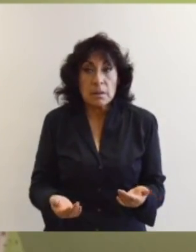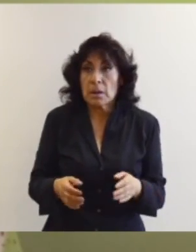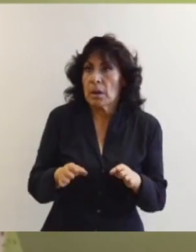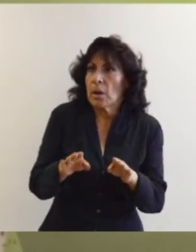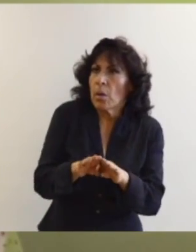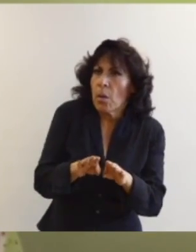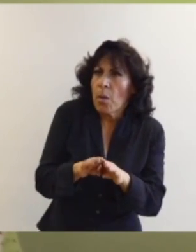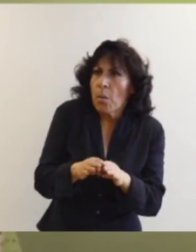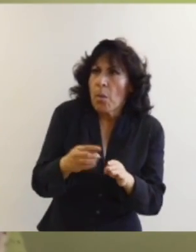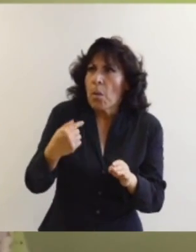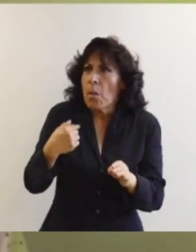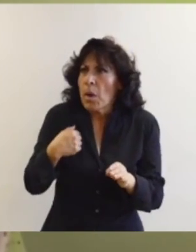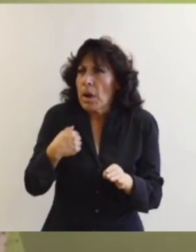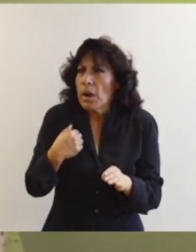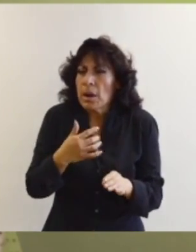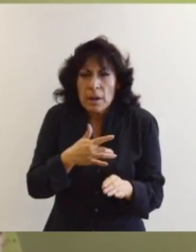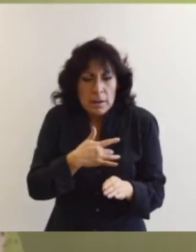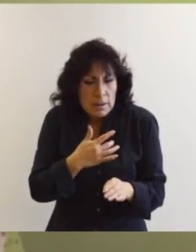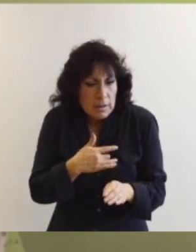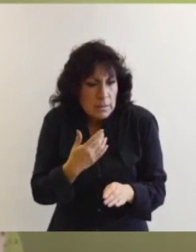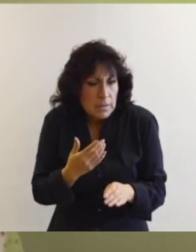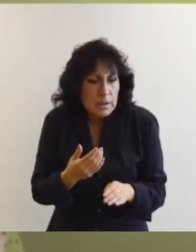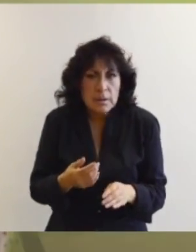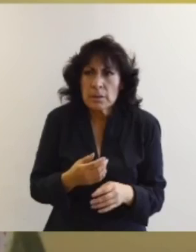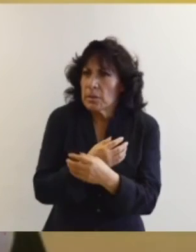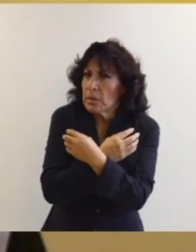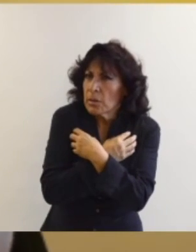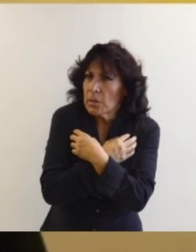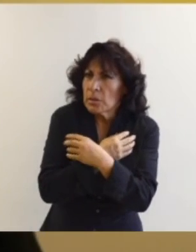¿Sabría por ella cómo era Cuauhtémoc?